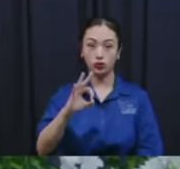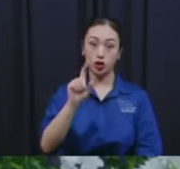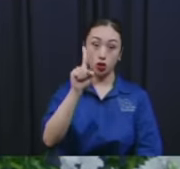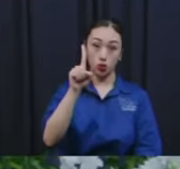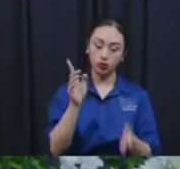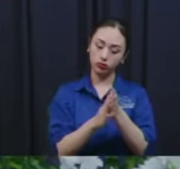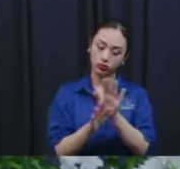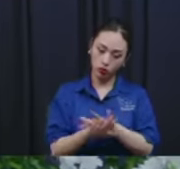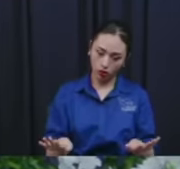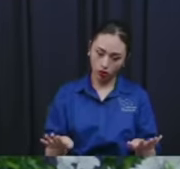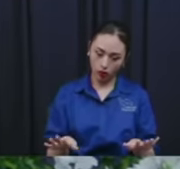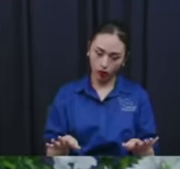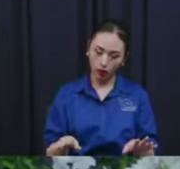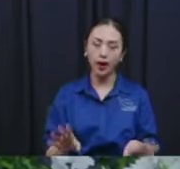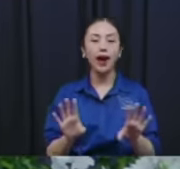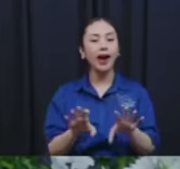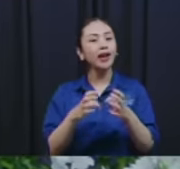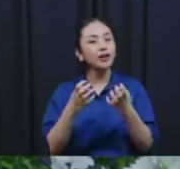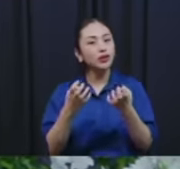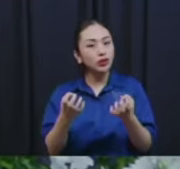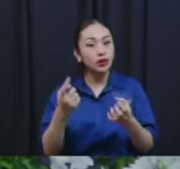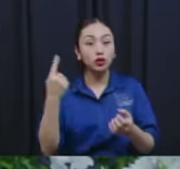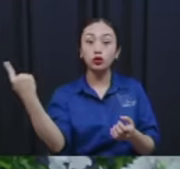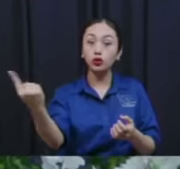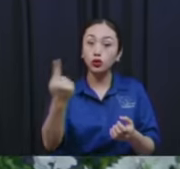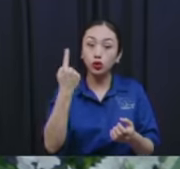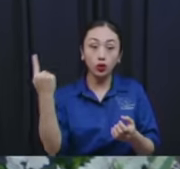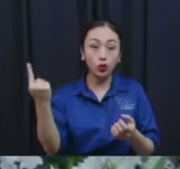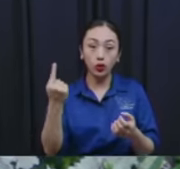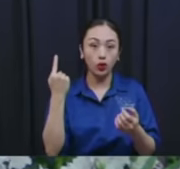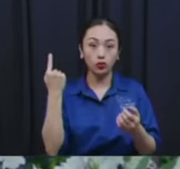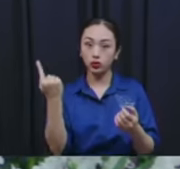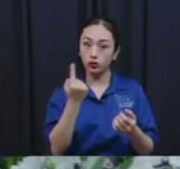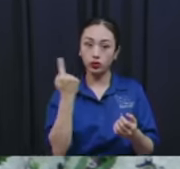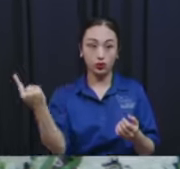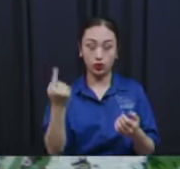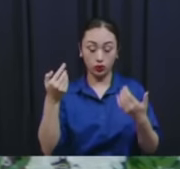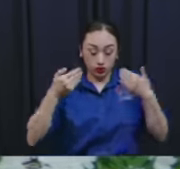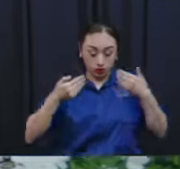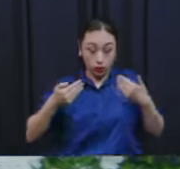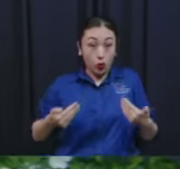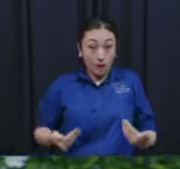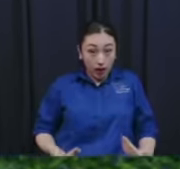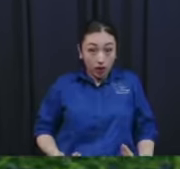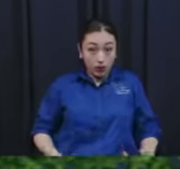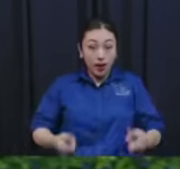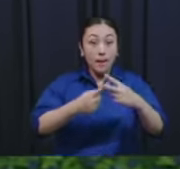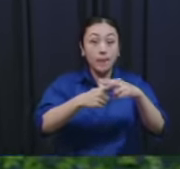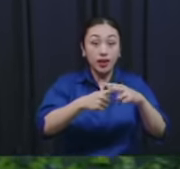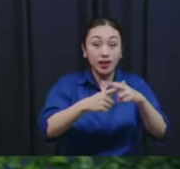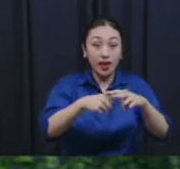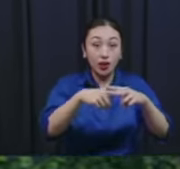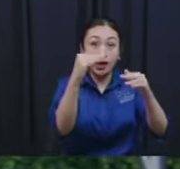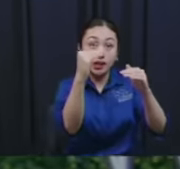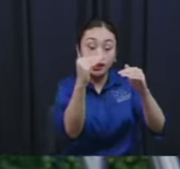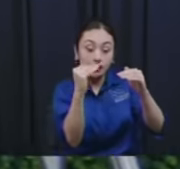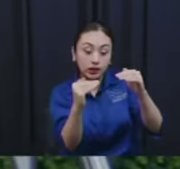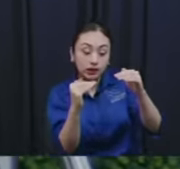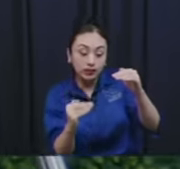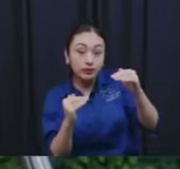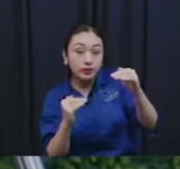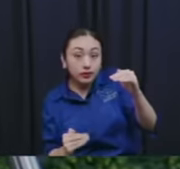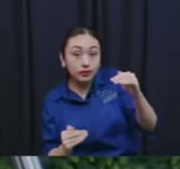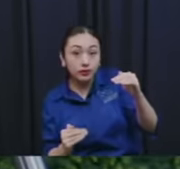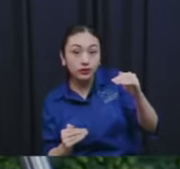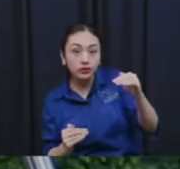entonces empieza a involucionar toda la humanidad toda la humanidad ahora set a imagen